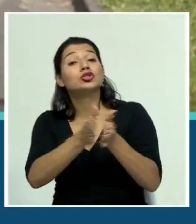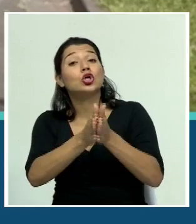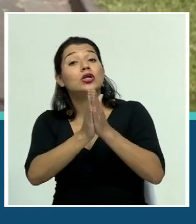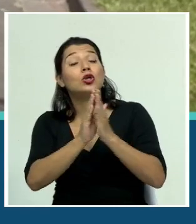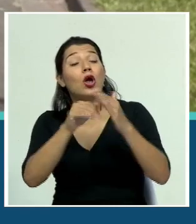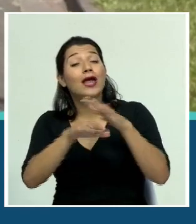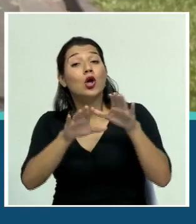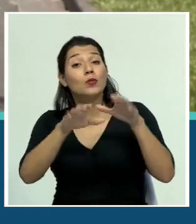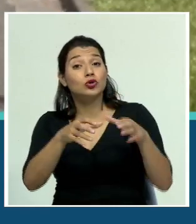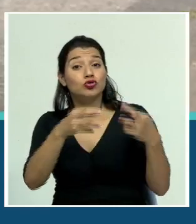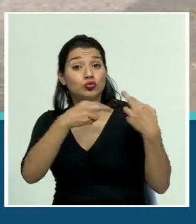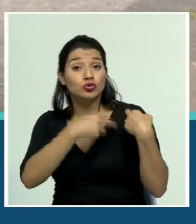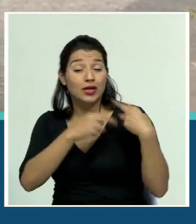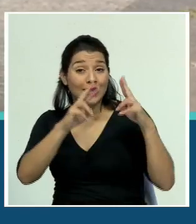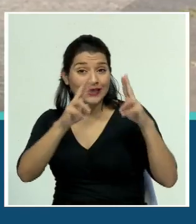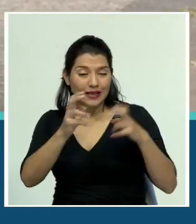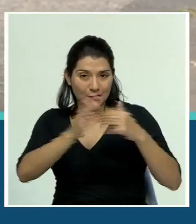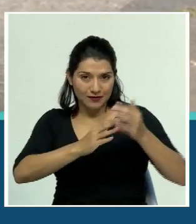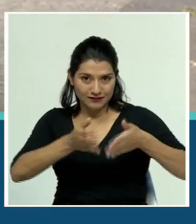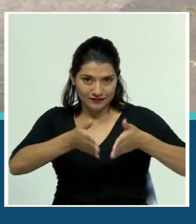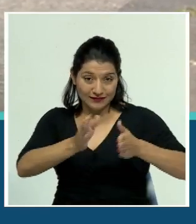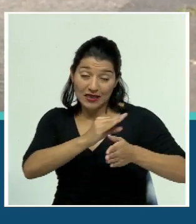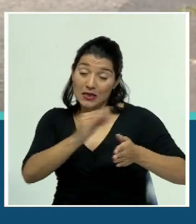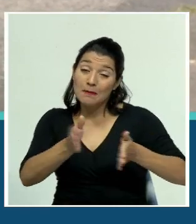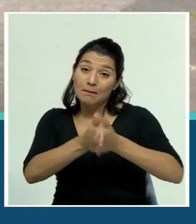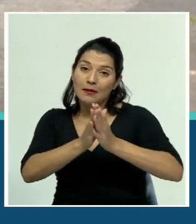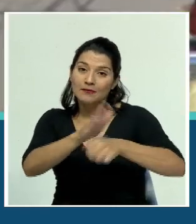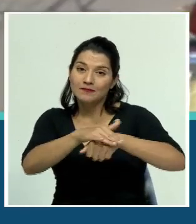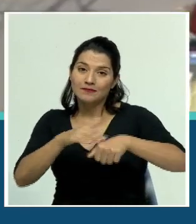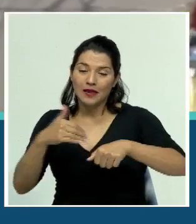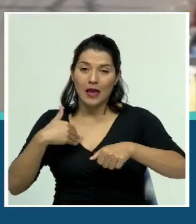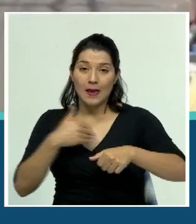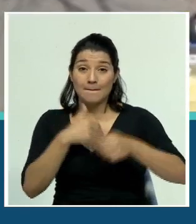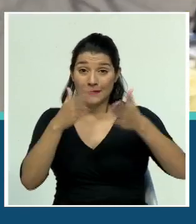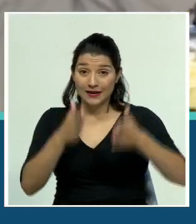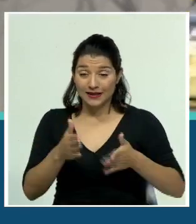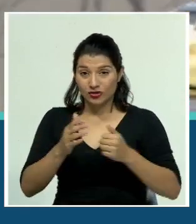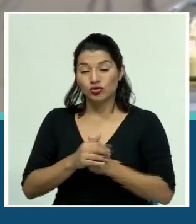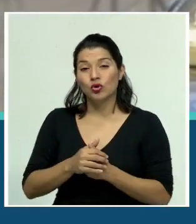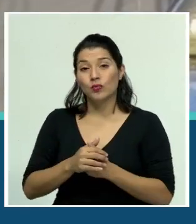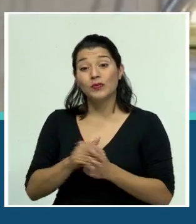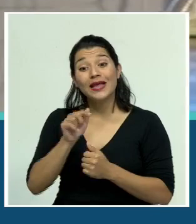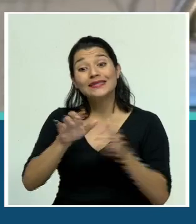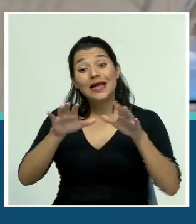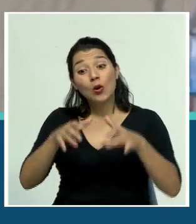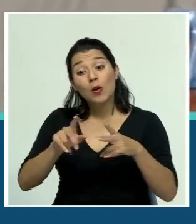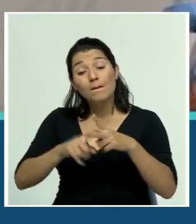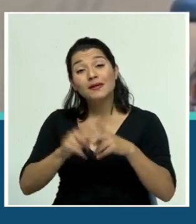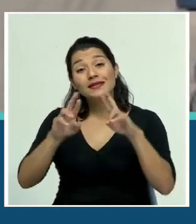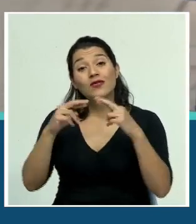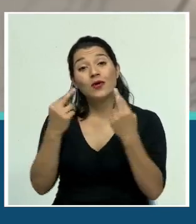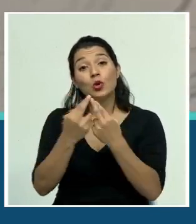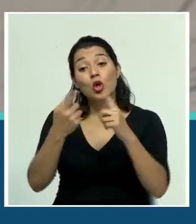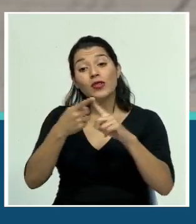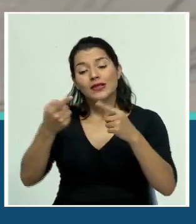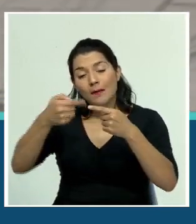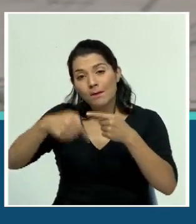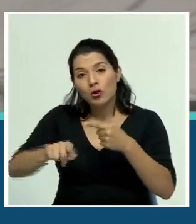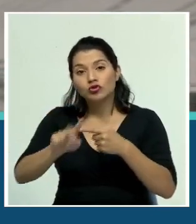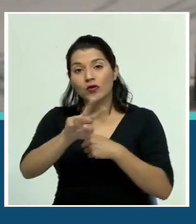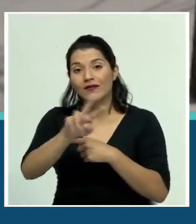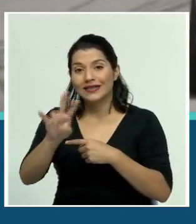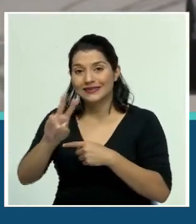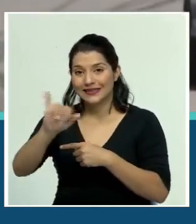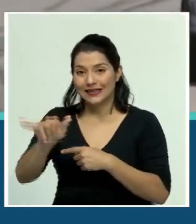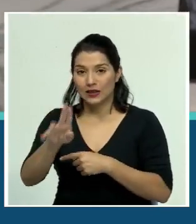la cual solicitarán la comparecencia del ministro. Este órgano legislativo empezará a sesionar a partir del próximo